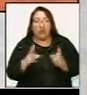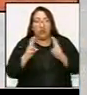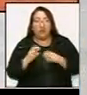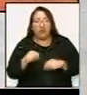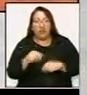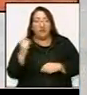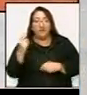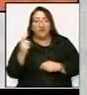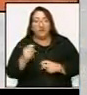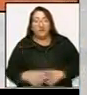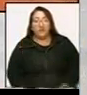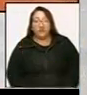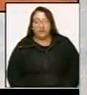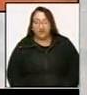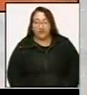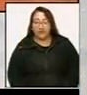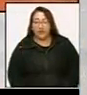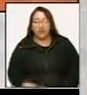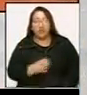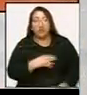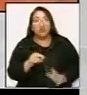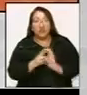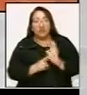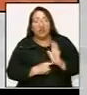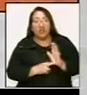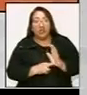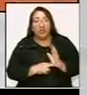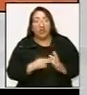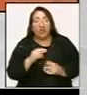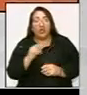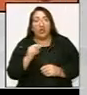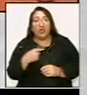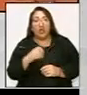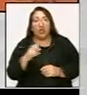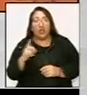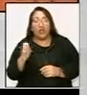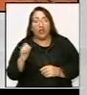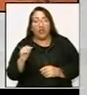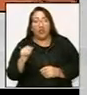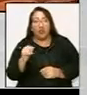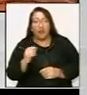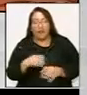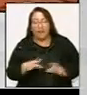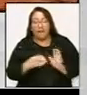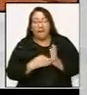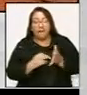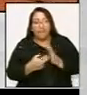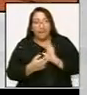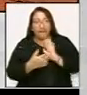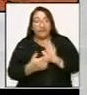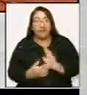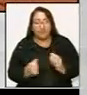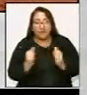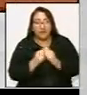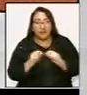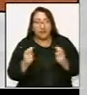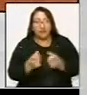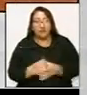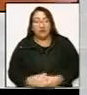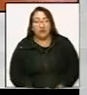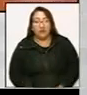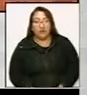El exgerente general del gobierno regional del Callao, Fernando Gordillo Tordoya, se presentó ante esta